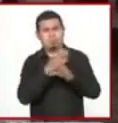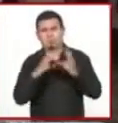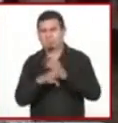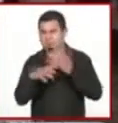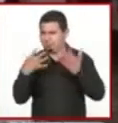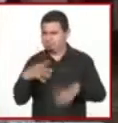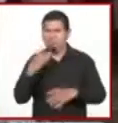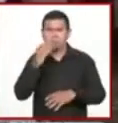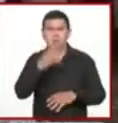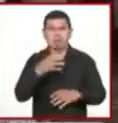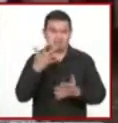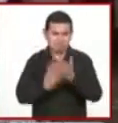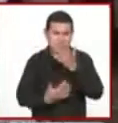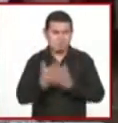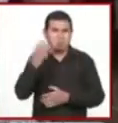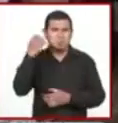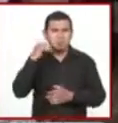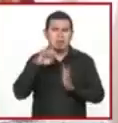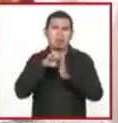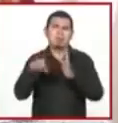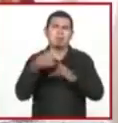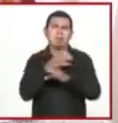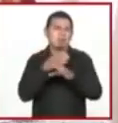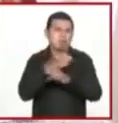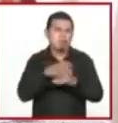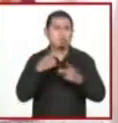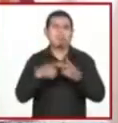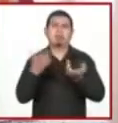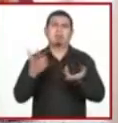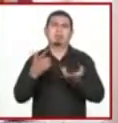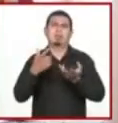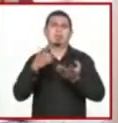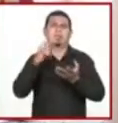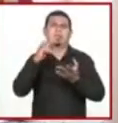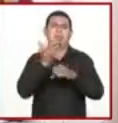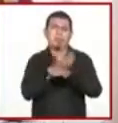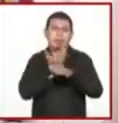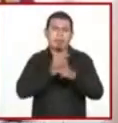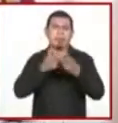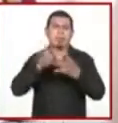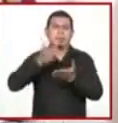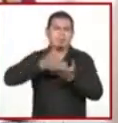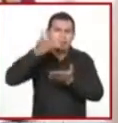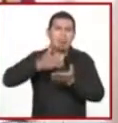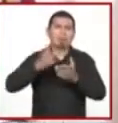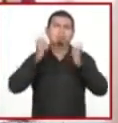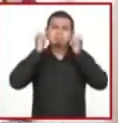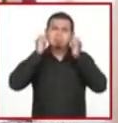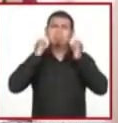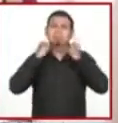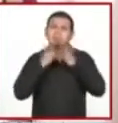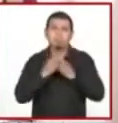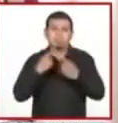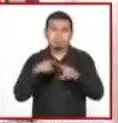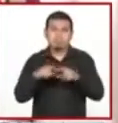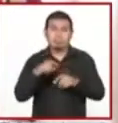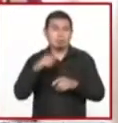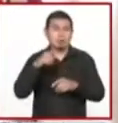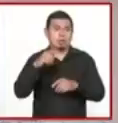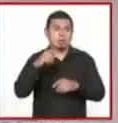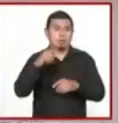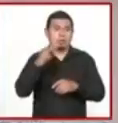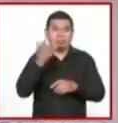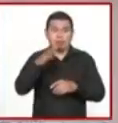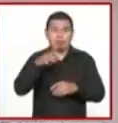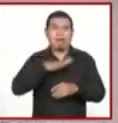productos hechos en Oaxaca como café, panela, miel, textiles y joyería, para este 10 de mayo hay paquetes